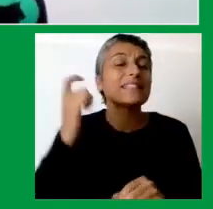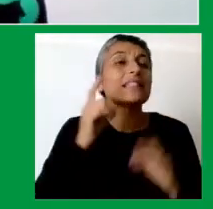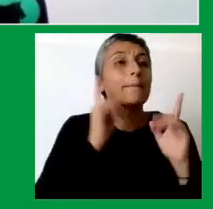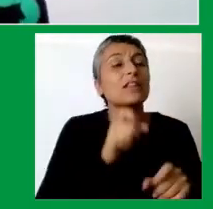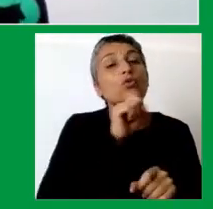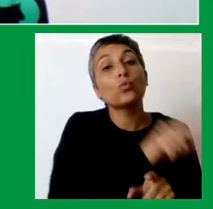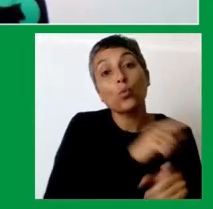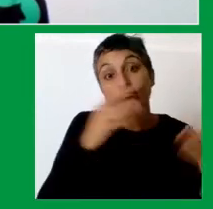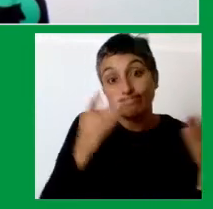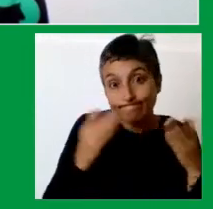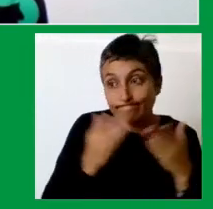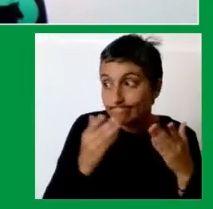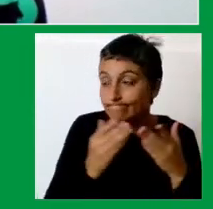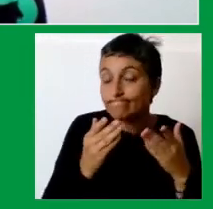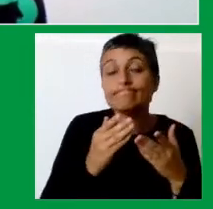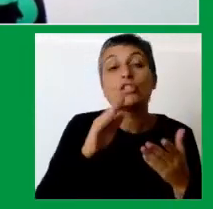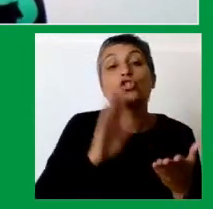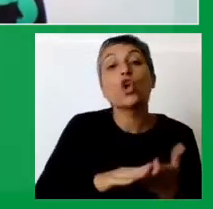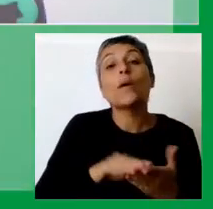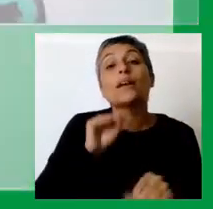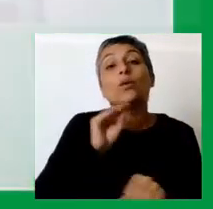digital.